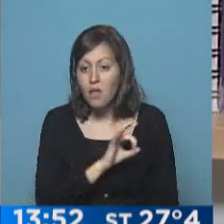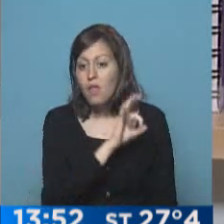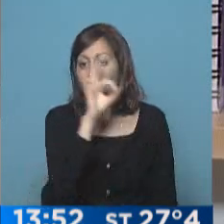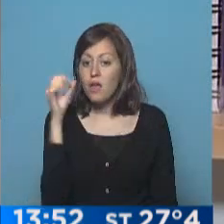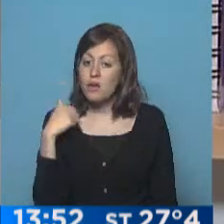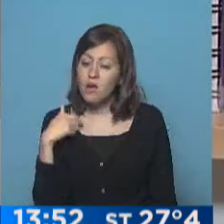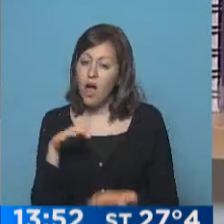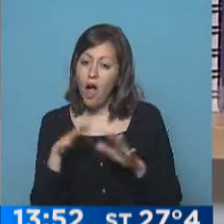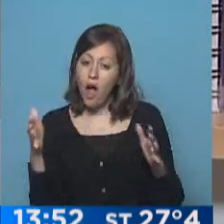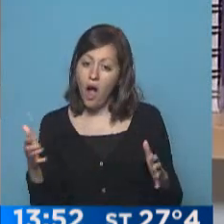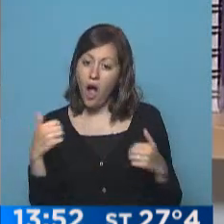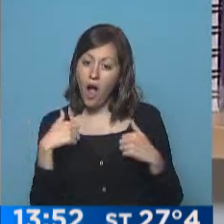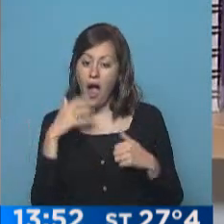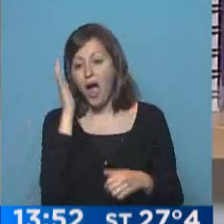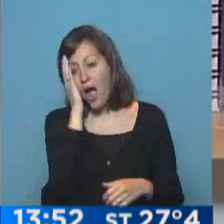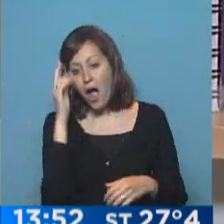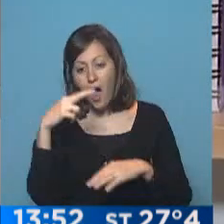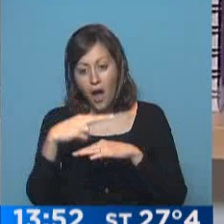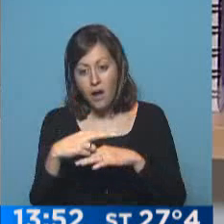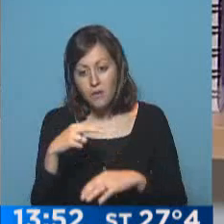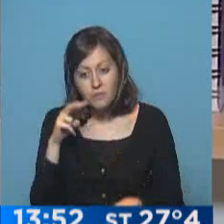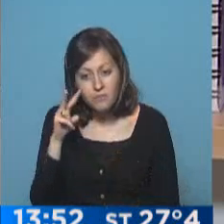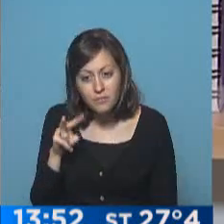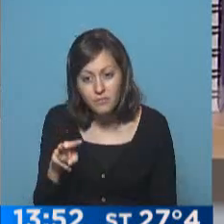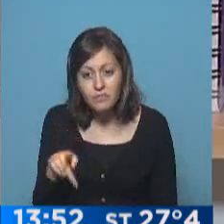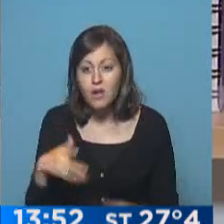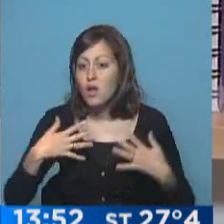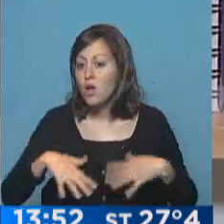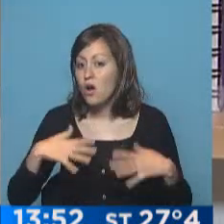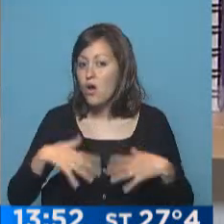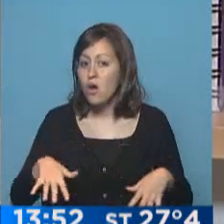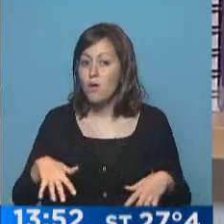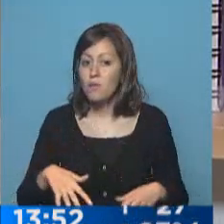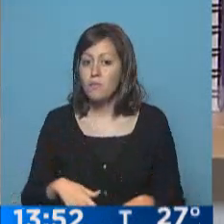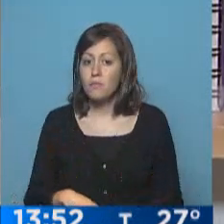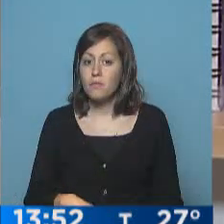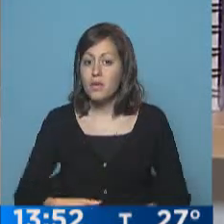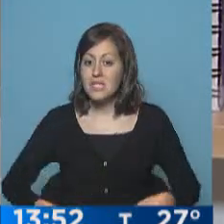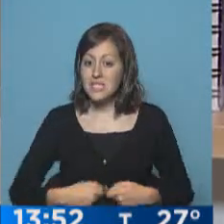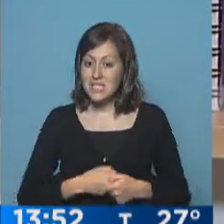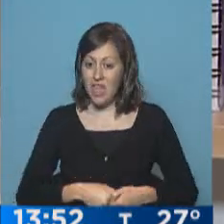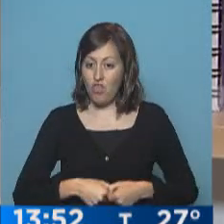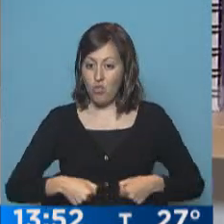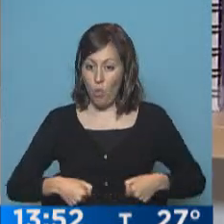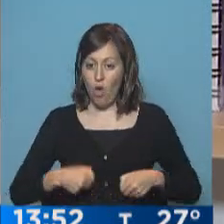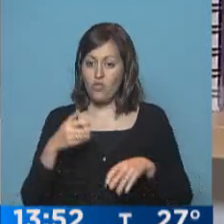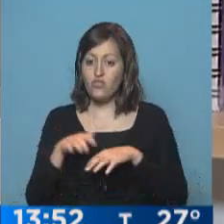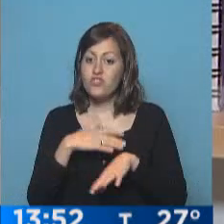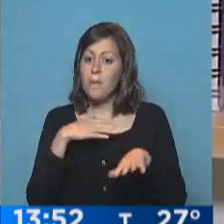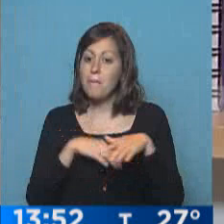cama de Matías estaba vestido con el cinturón puesto del pantalón los zapatos